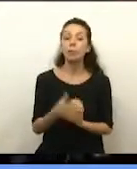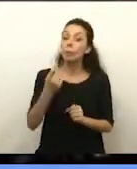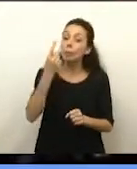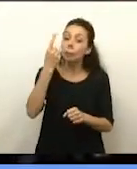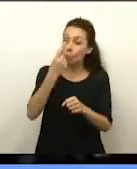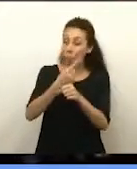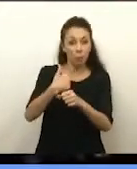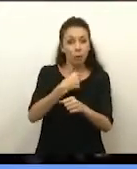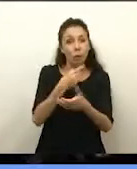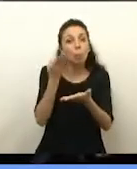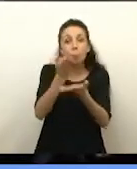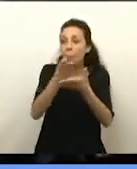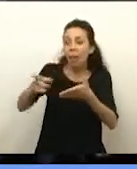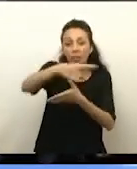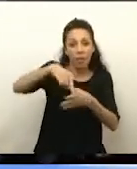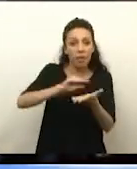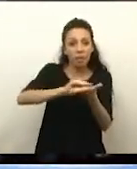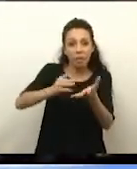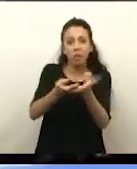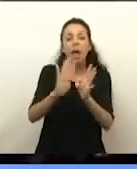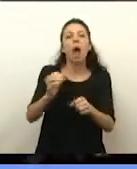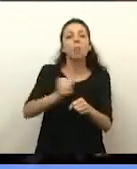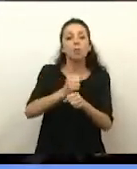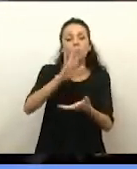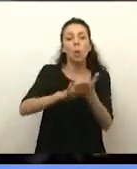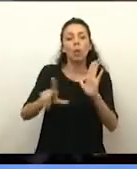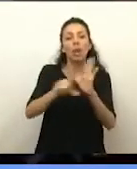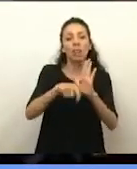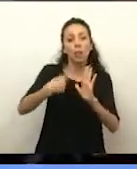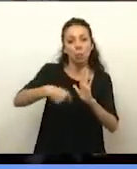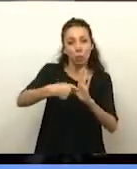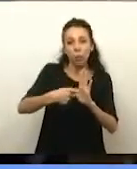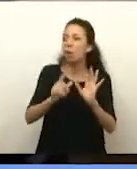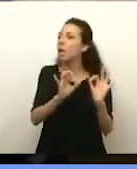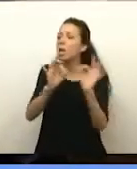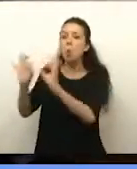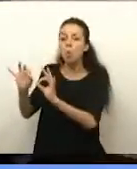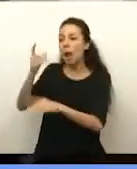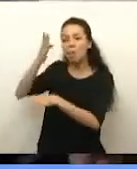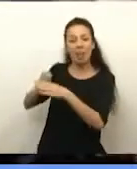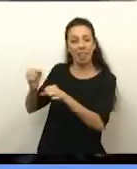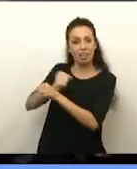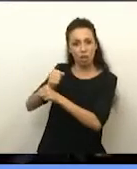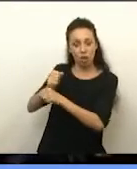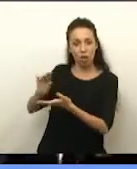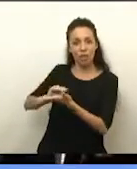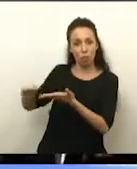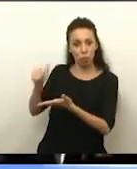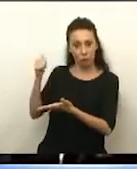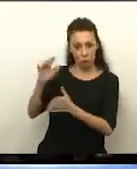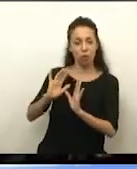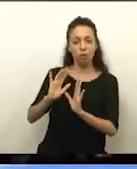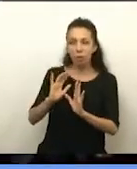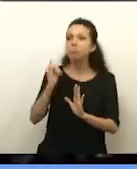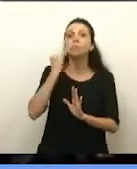la aprobación de la ley de monotributo tal cual la media sanción de diputados se ha producido estas cosas que ocurren en el